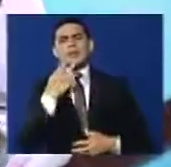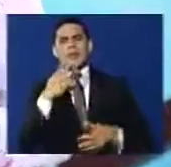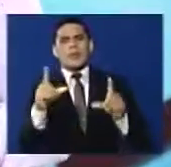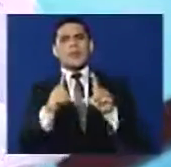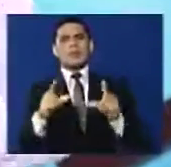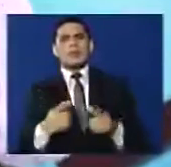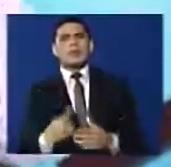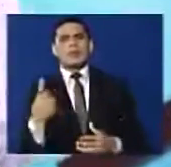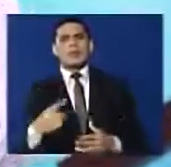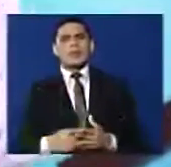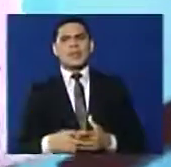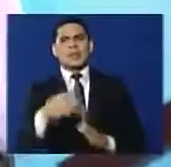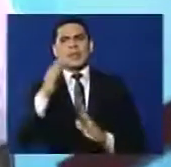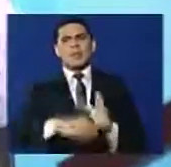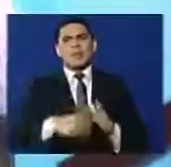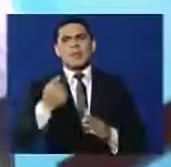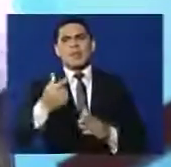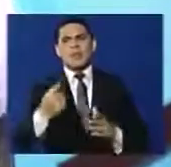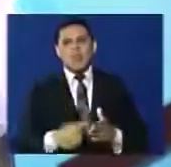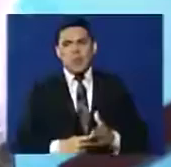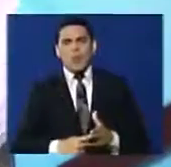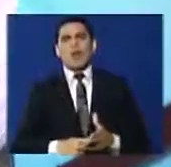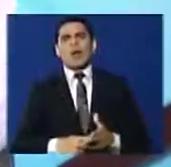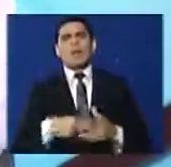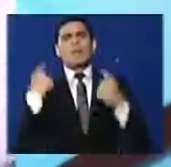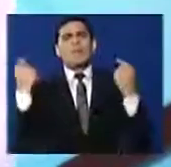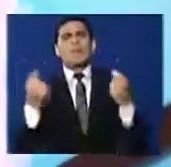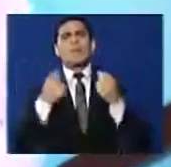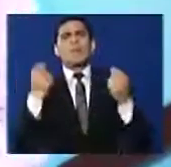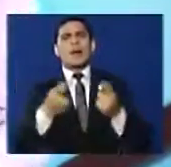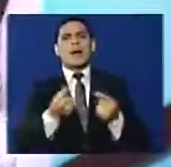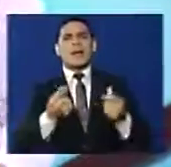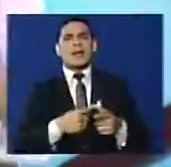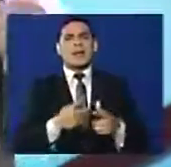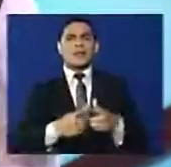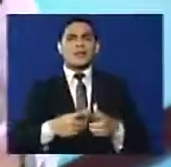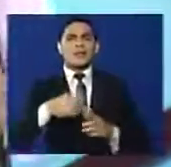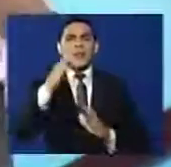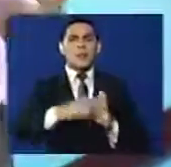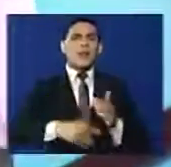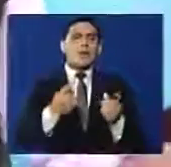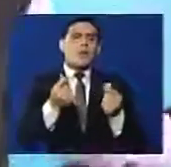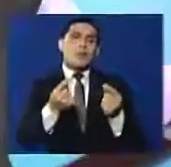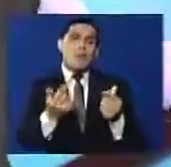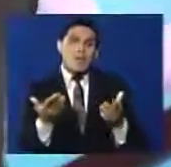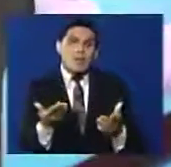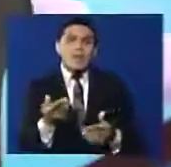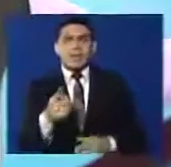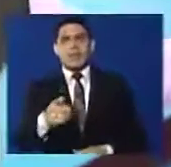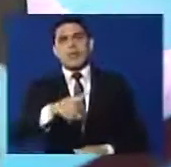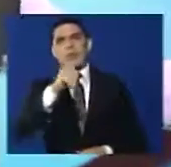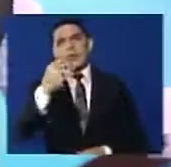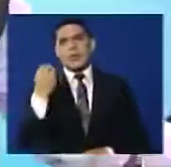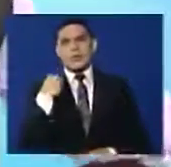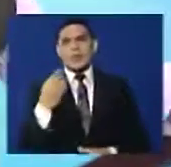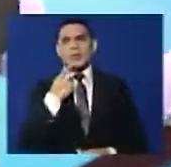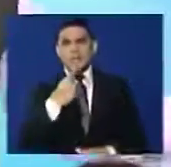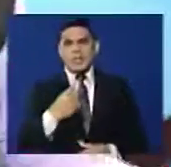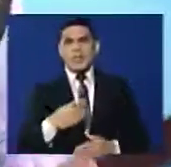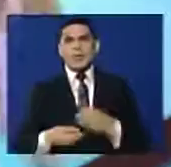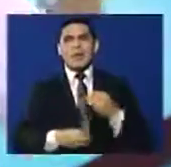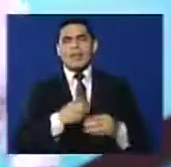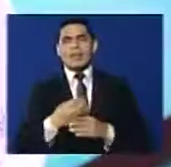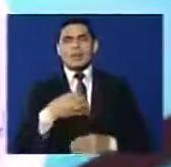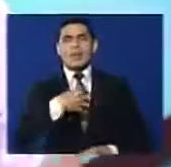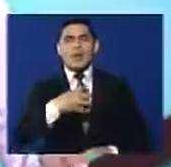crisis económicamente tiene menos anunciantes, y con menos anunciantes, o sea, hay menos propaganda en televisión, hay menos billetes para producir novelas. ¿Me lo dices novelas, o me lo preguntas? Para producir novelas.